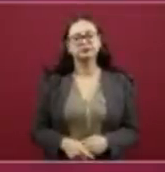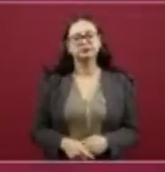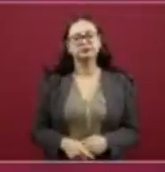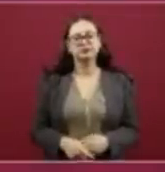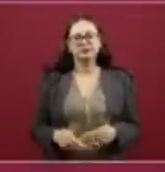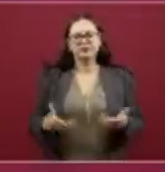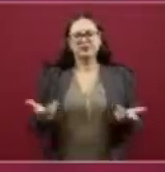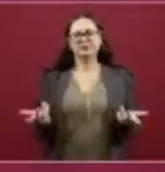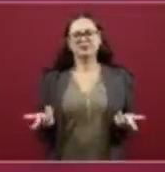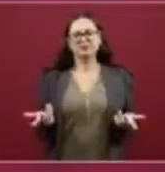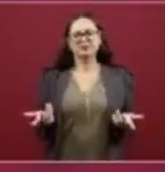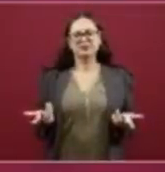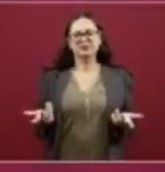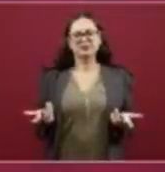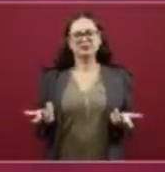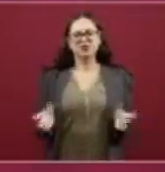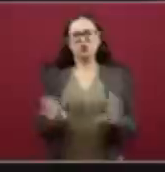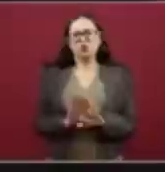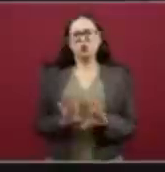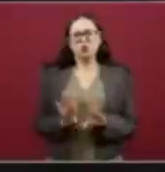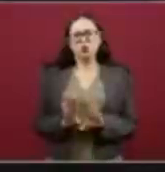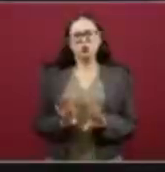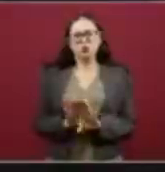¿Qué es eso?